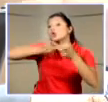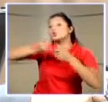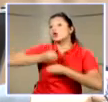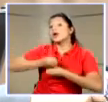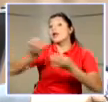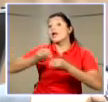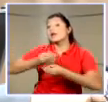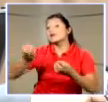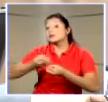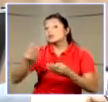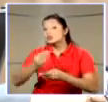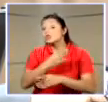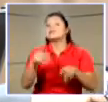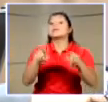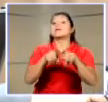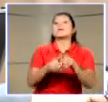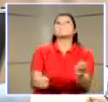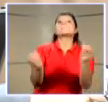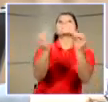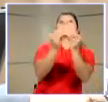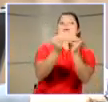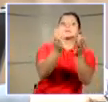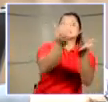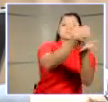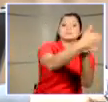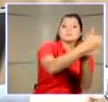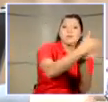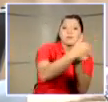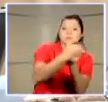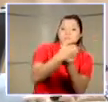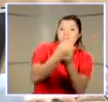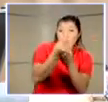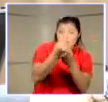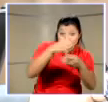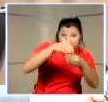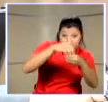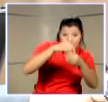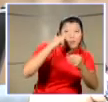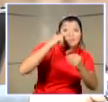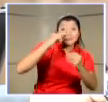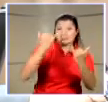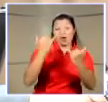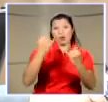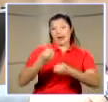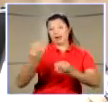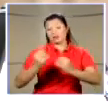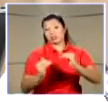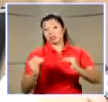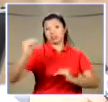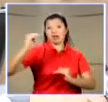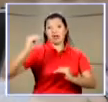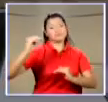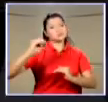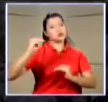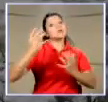el gasto público y aumentar la recaudación para revertir la tendencia creciente de la